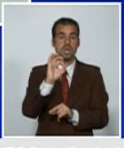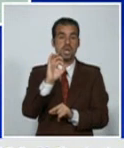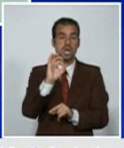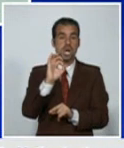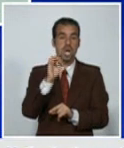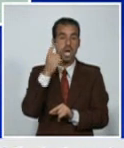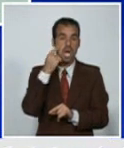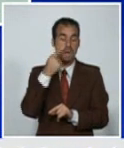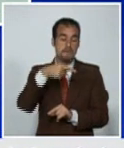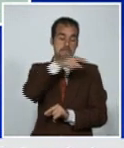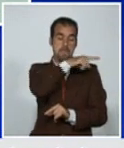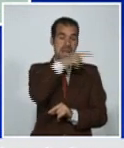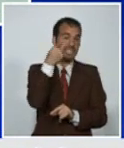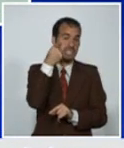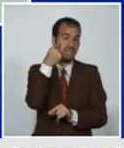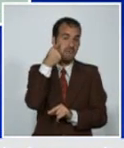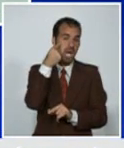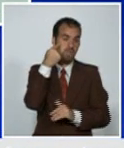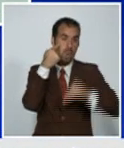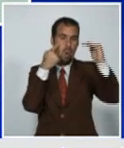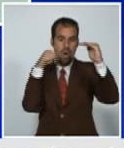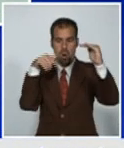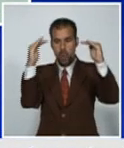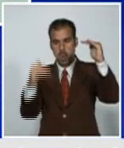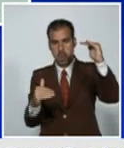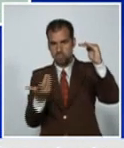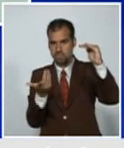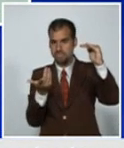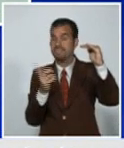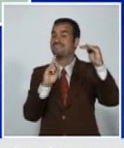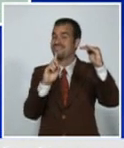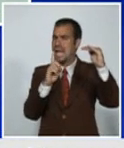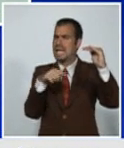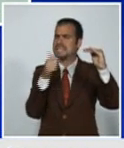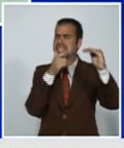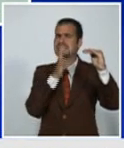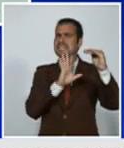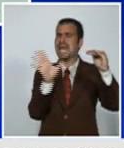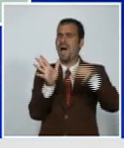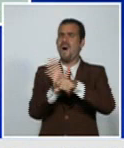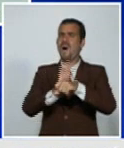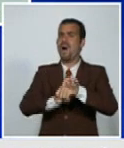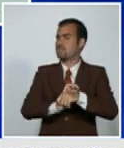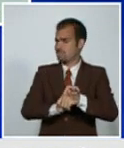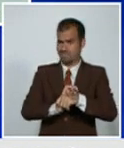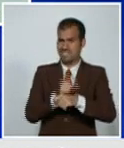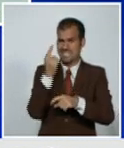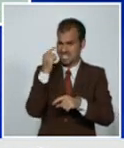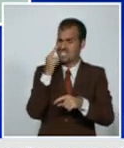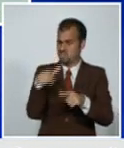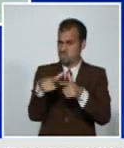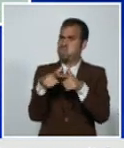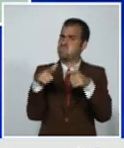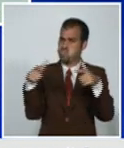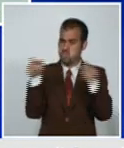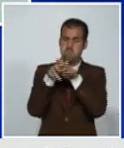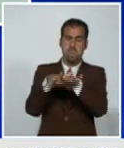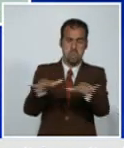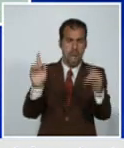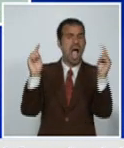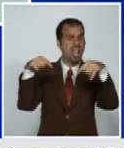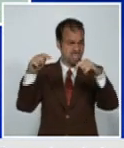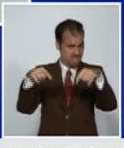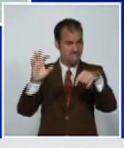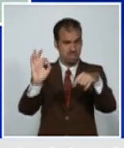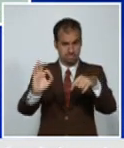ni pensar porque todavía en esta provincia la transmisión es muy elevada. Incluso se